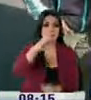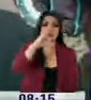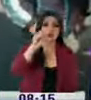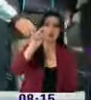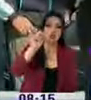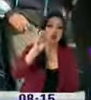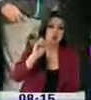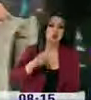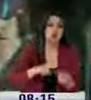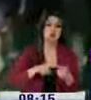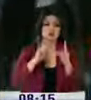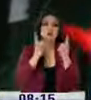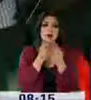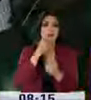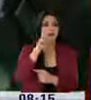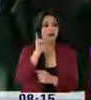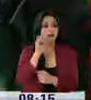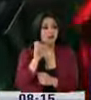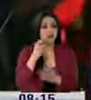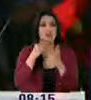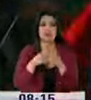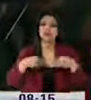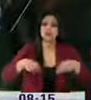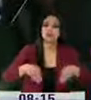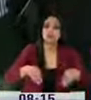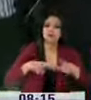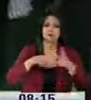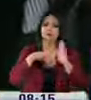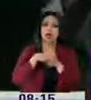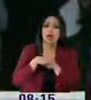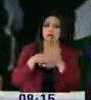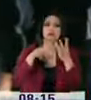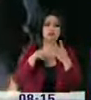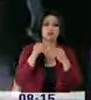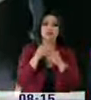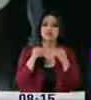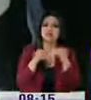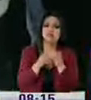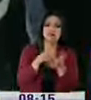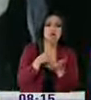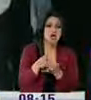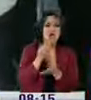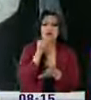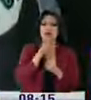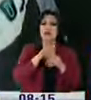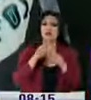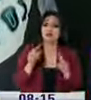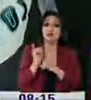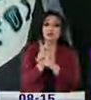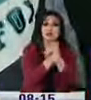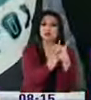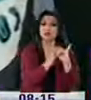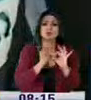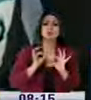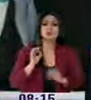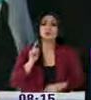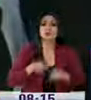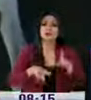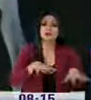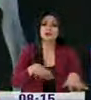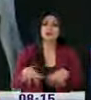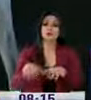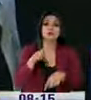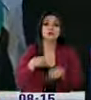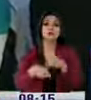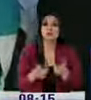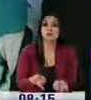no contamos con bancos, con supermaxis, con muchas, se puede decir, instituciones donde tenemos que hacer